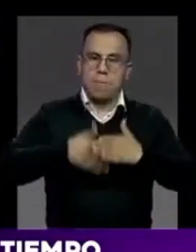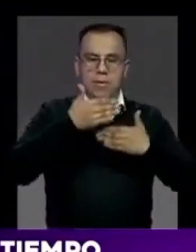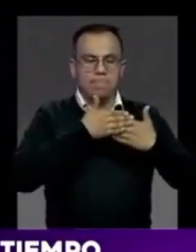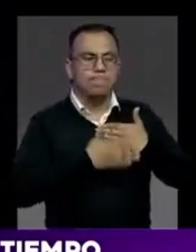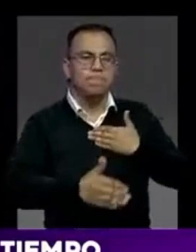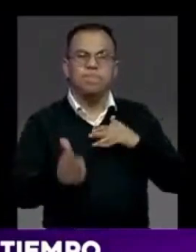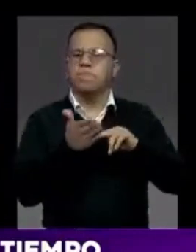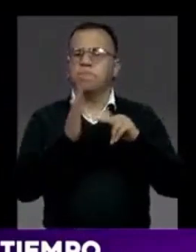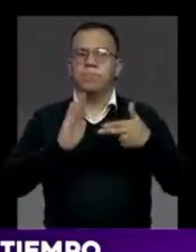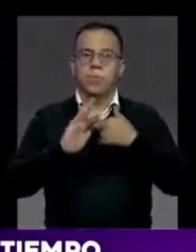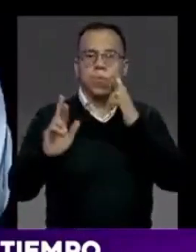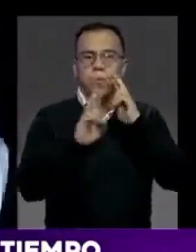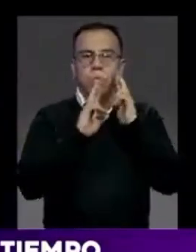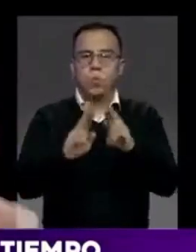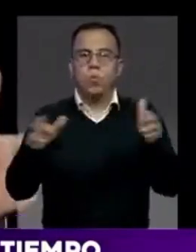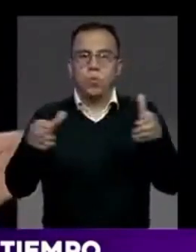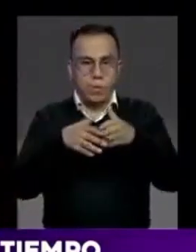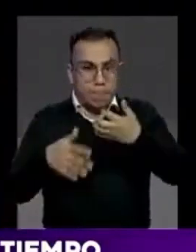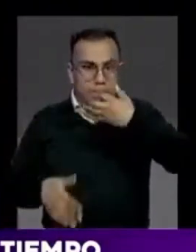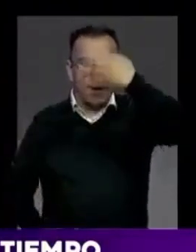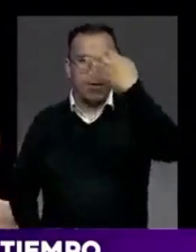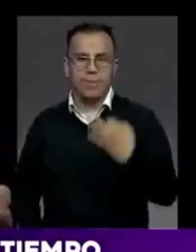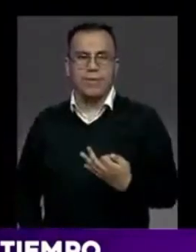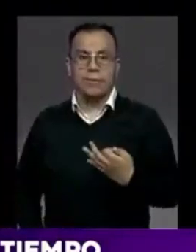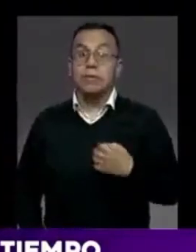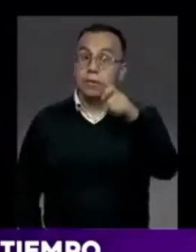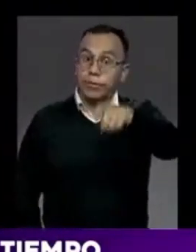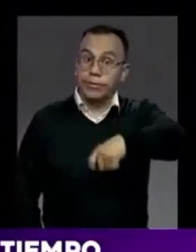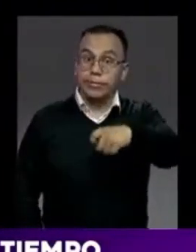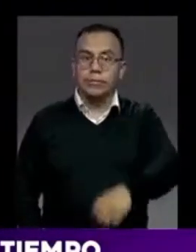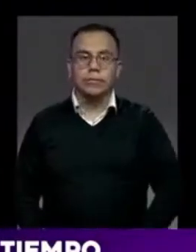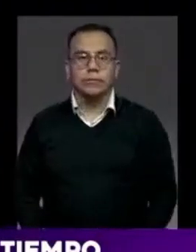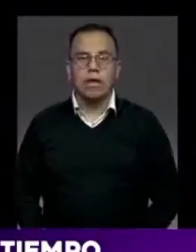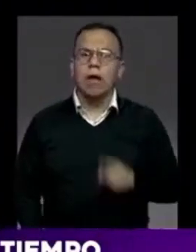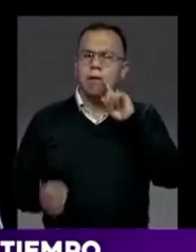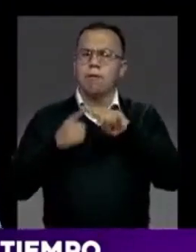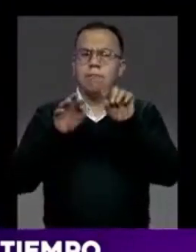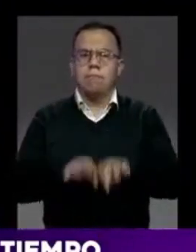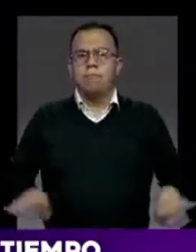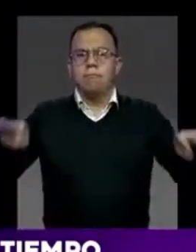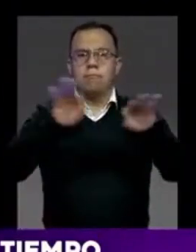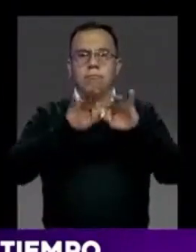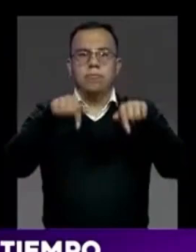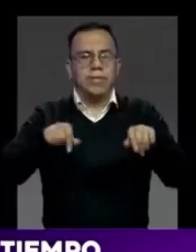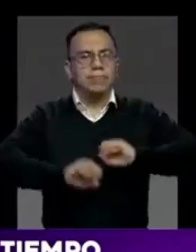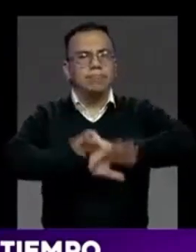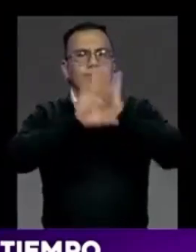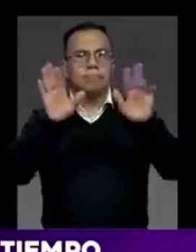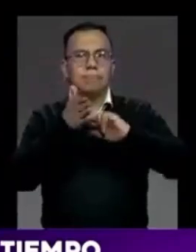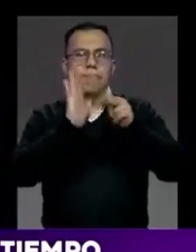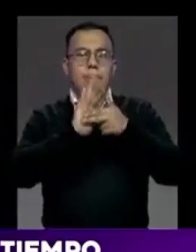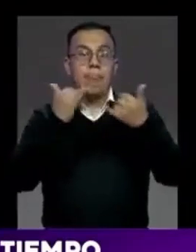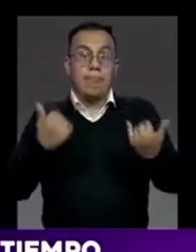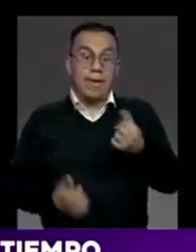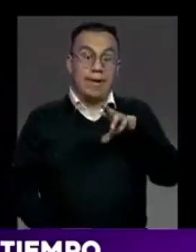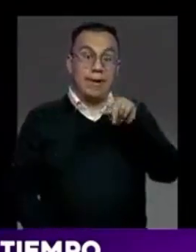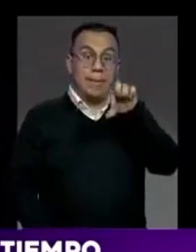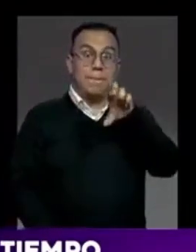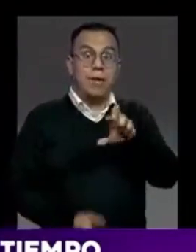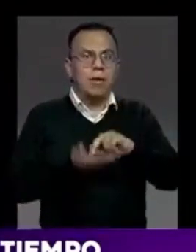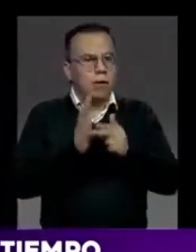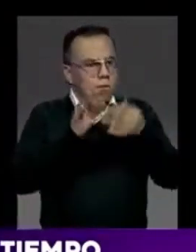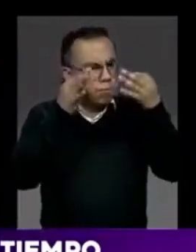lo que significa reconocer lo que es verdad y lo que se necesita es importante definitivamente ver en la ciudad la